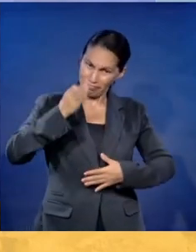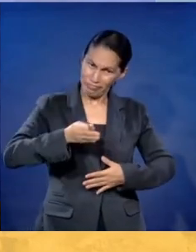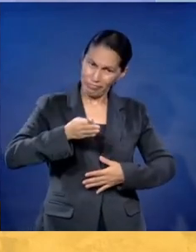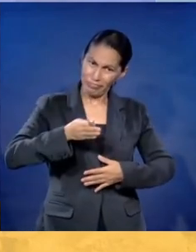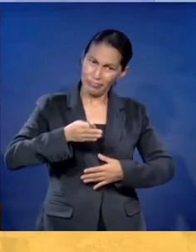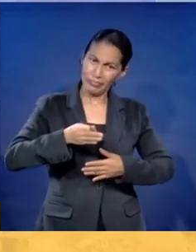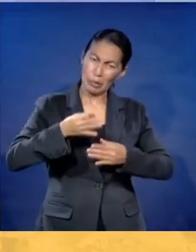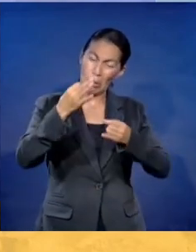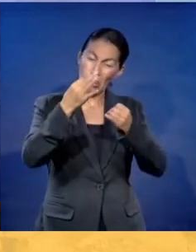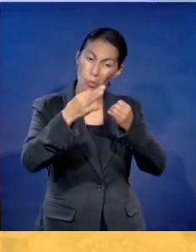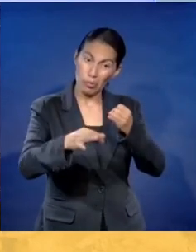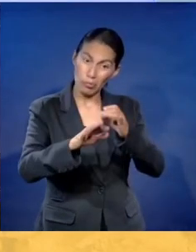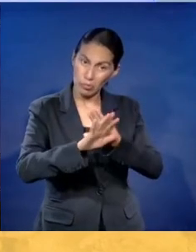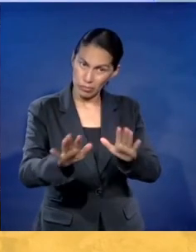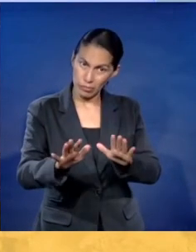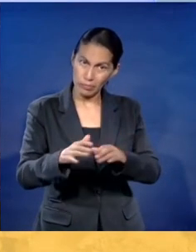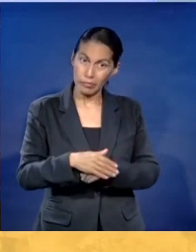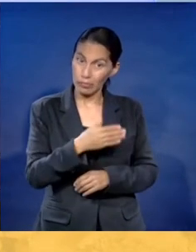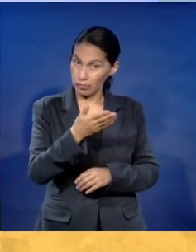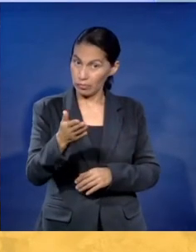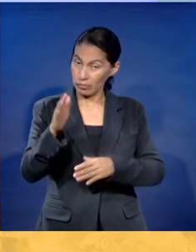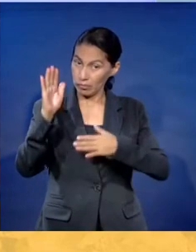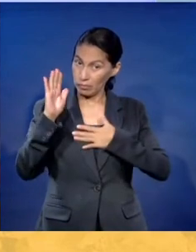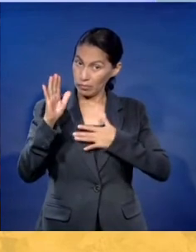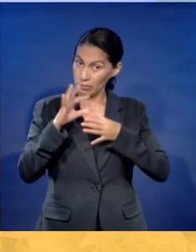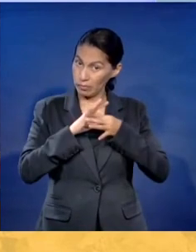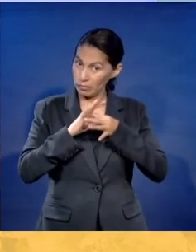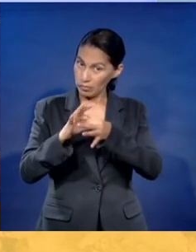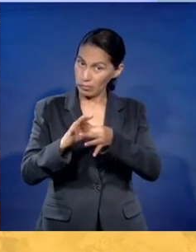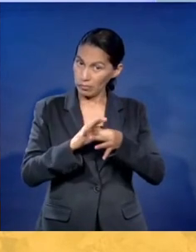juntos hasta el final que ya se va a echar para atrás